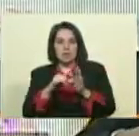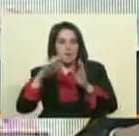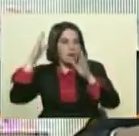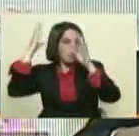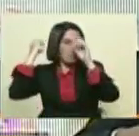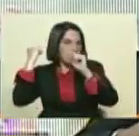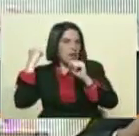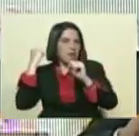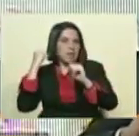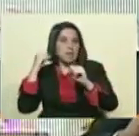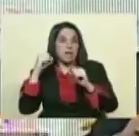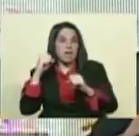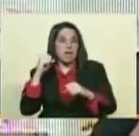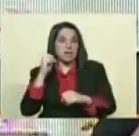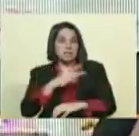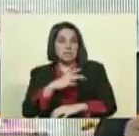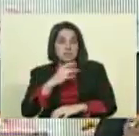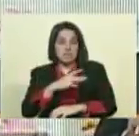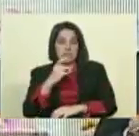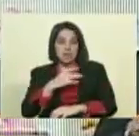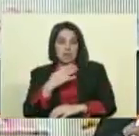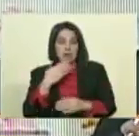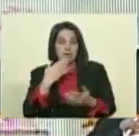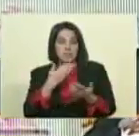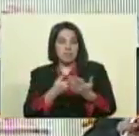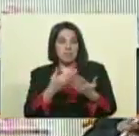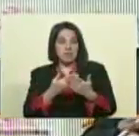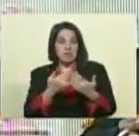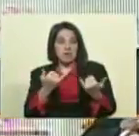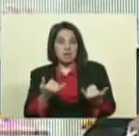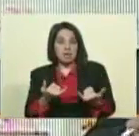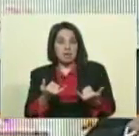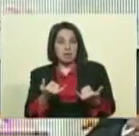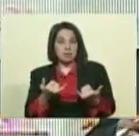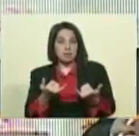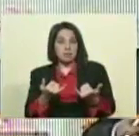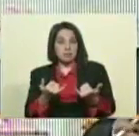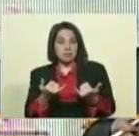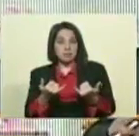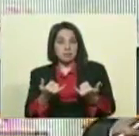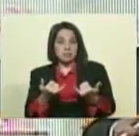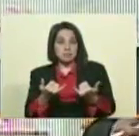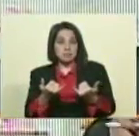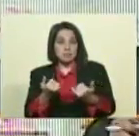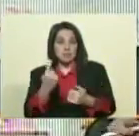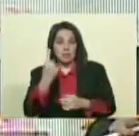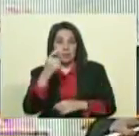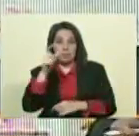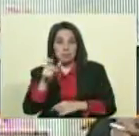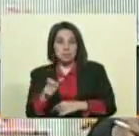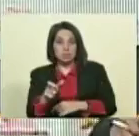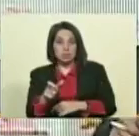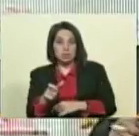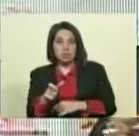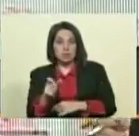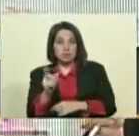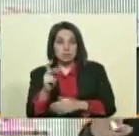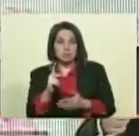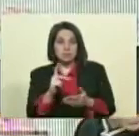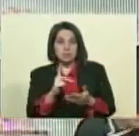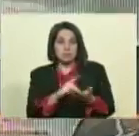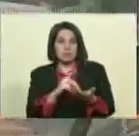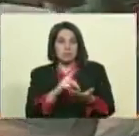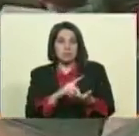hermana República de Chile, a reclamarle a una persona que se encuentra ahí, el jefe de